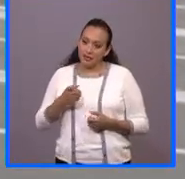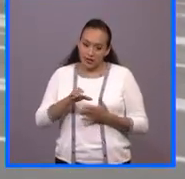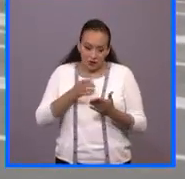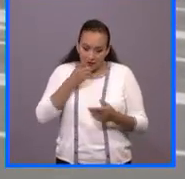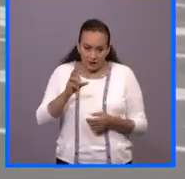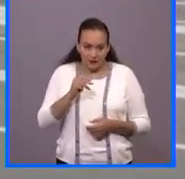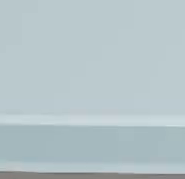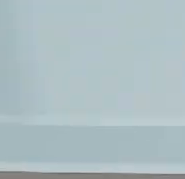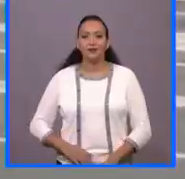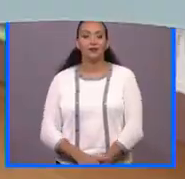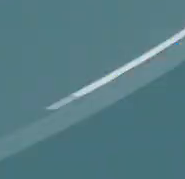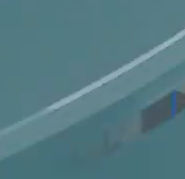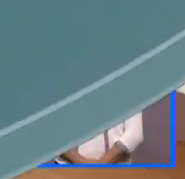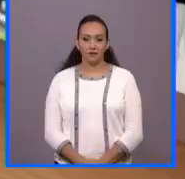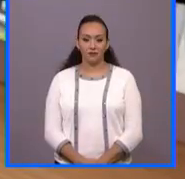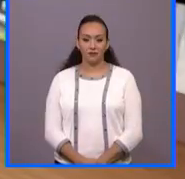Constitución.